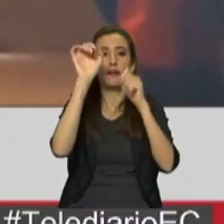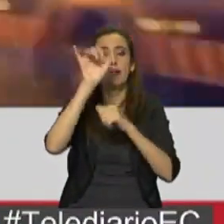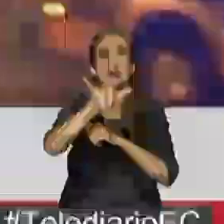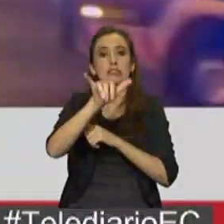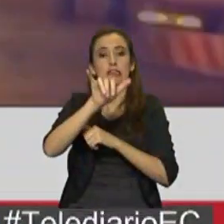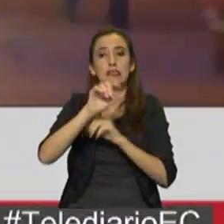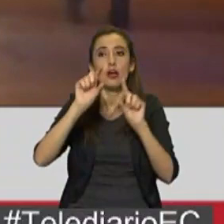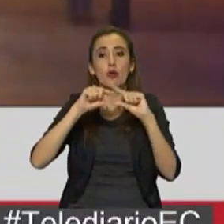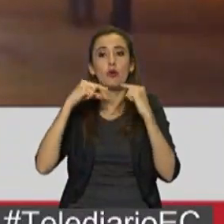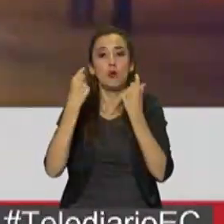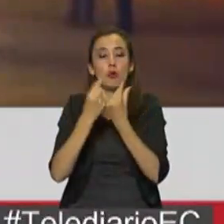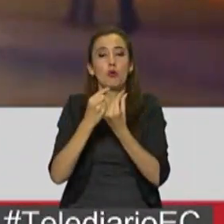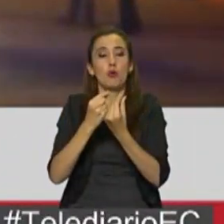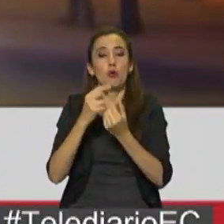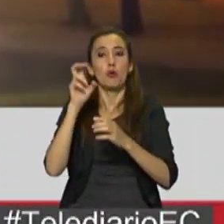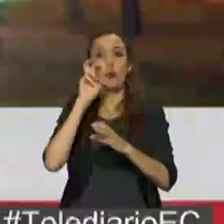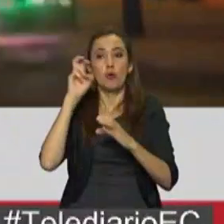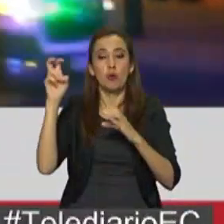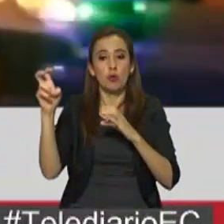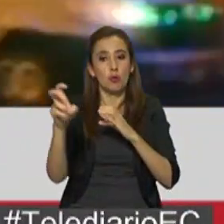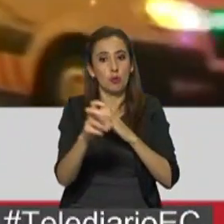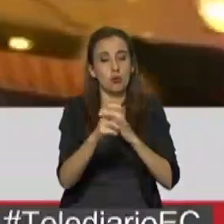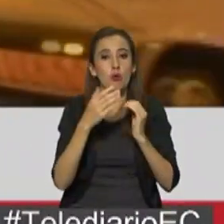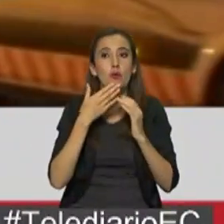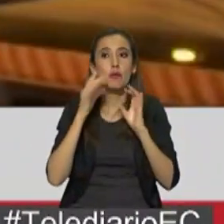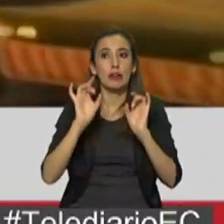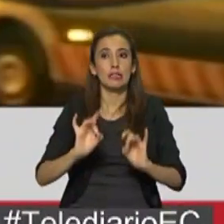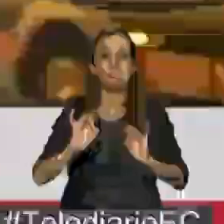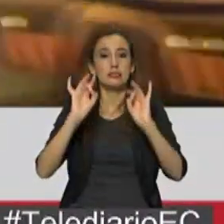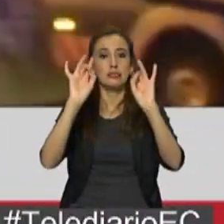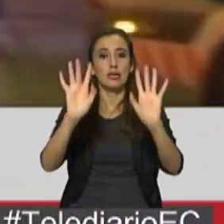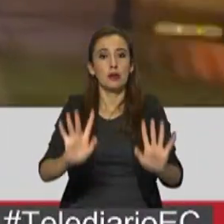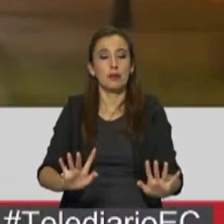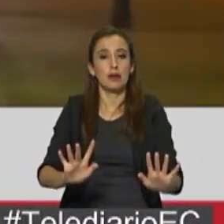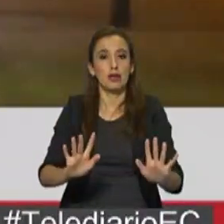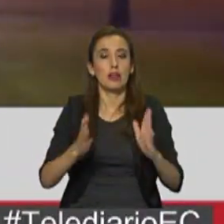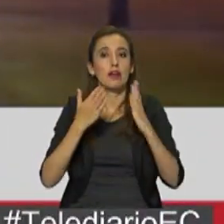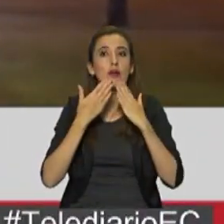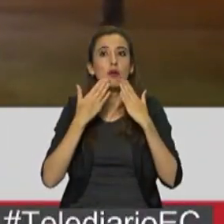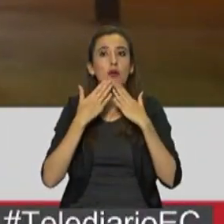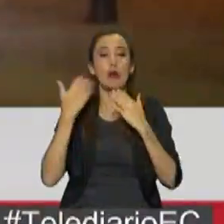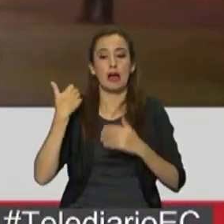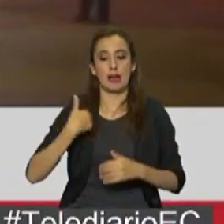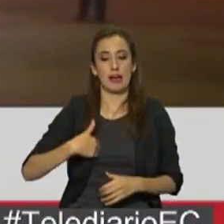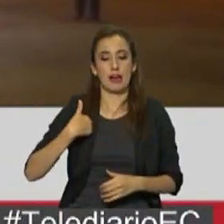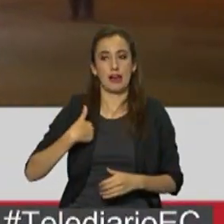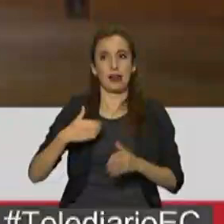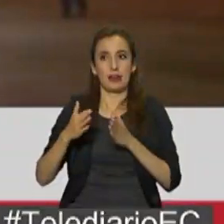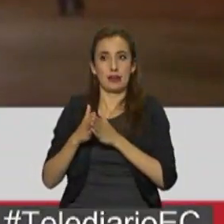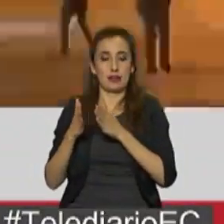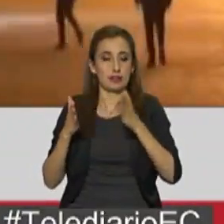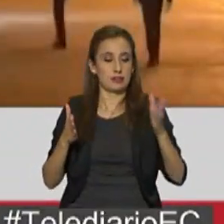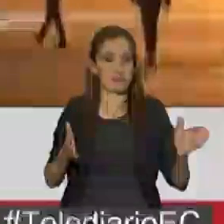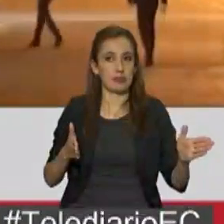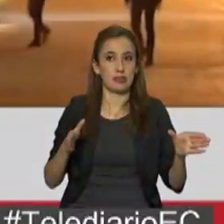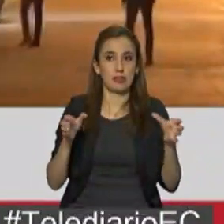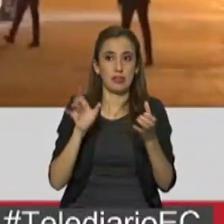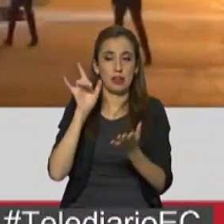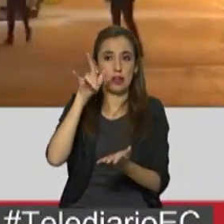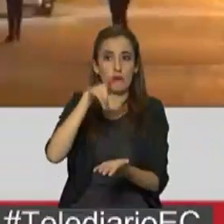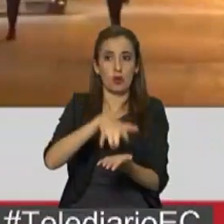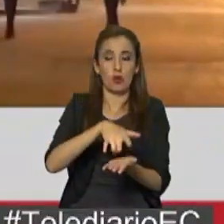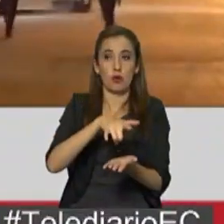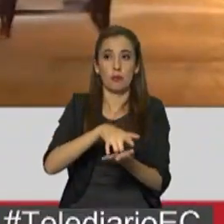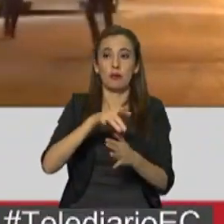grupo de turistas evacuados del crucero de bandera australiana creed' mortimer procedente de ushuaia en argentina así el aeropuerto internacional de carrasco en la capital